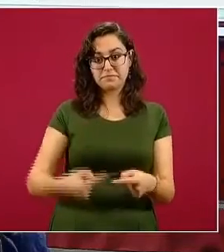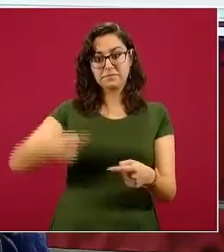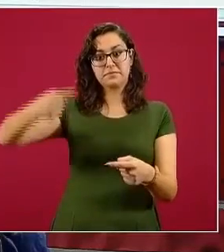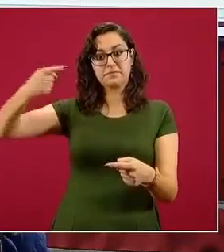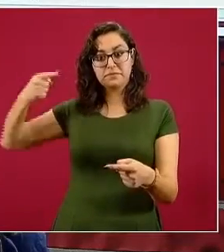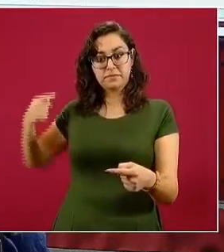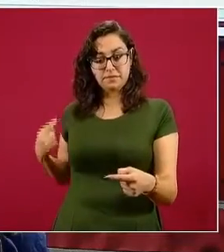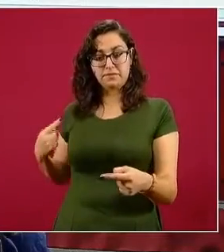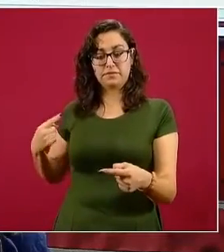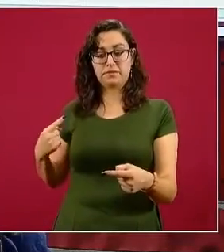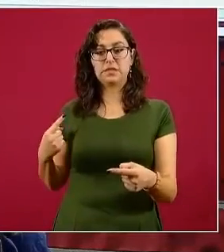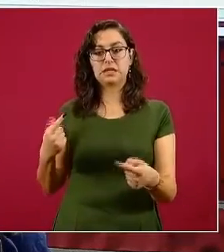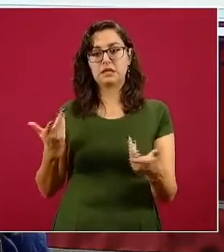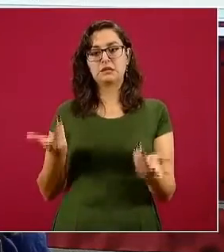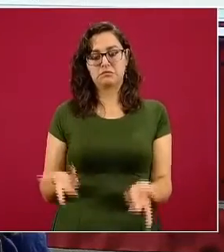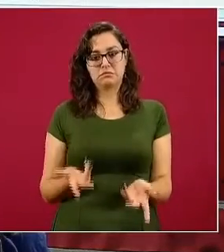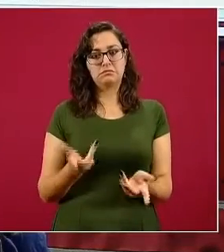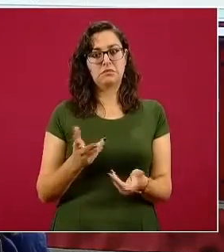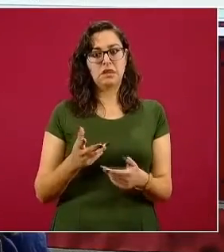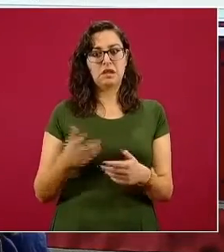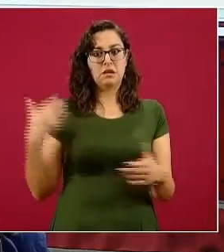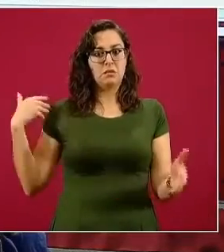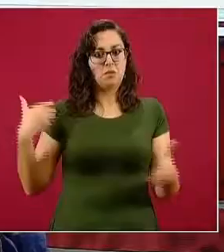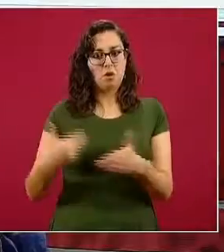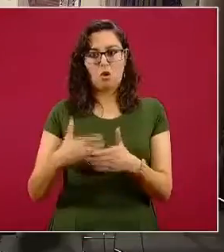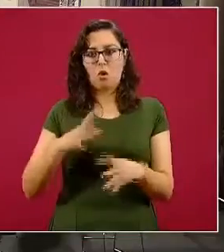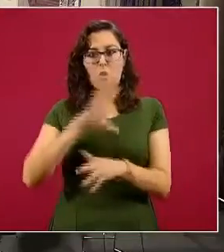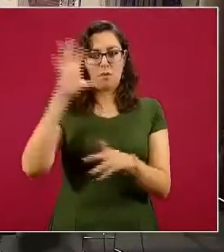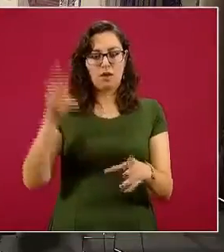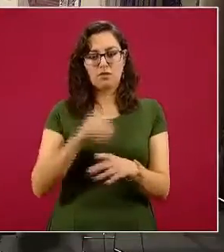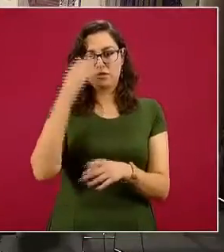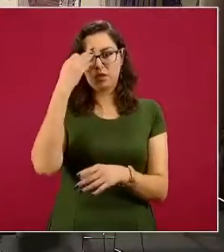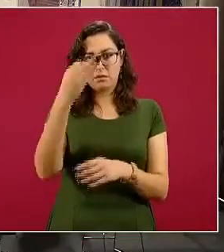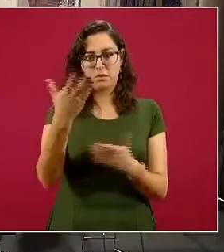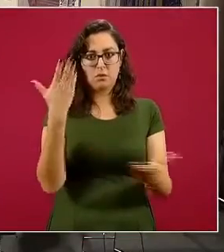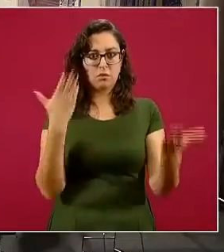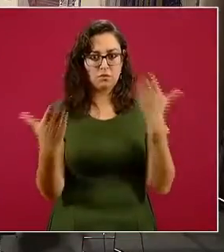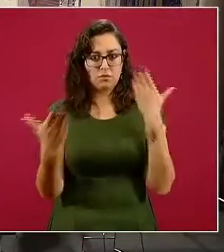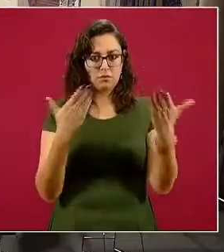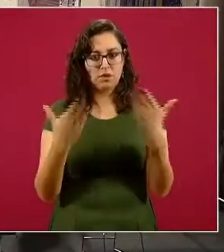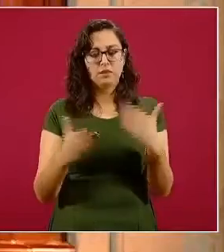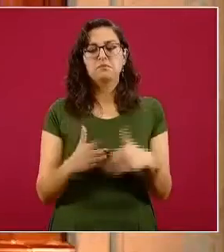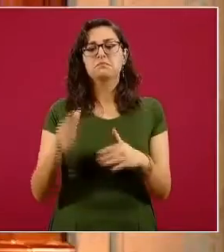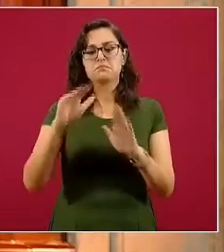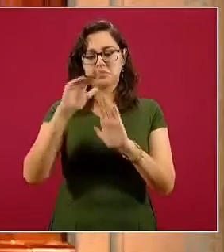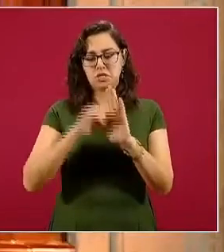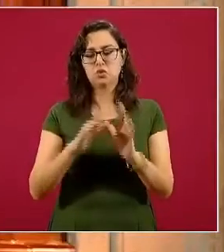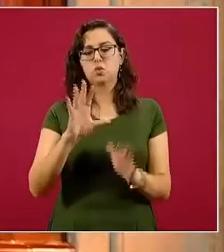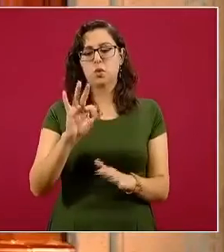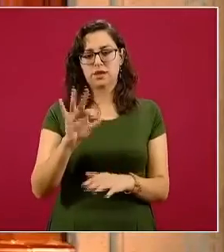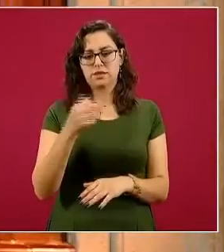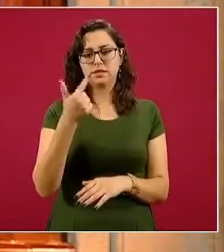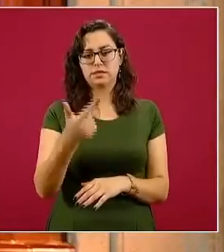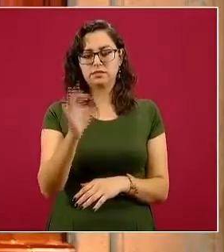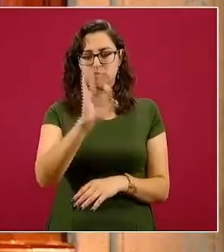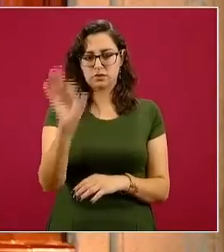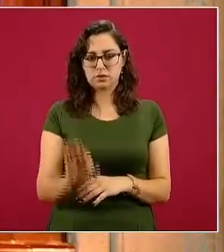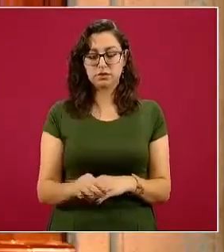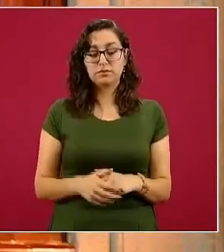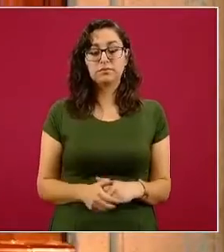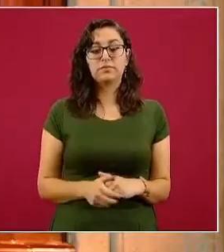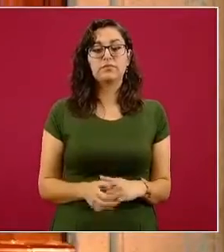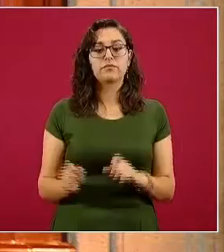durante lo que va de la epidemia en el país. Si vemos la siguiente diapositiva, vamos a ver